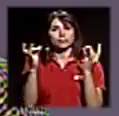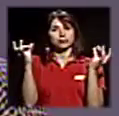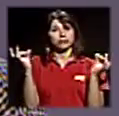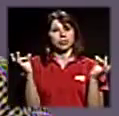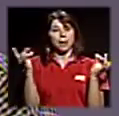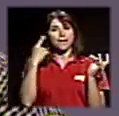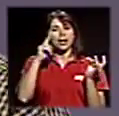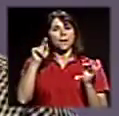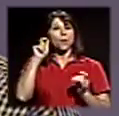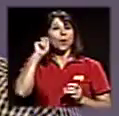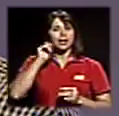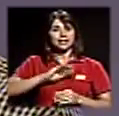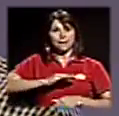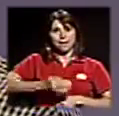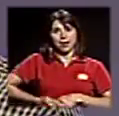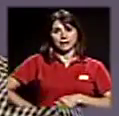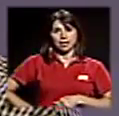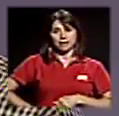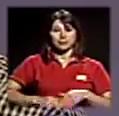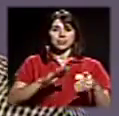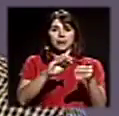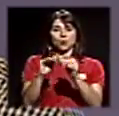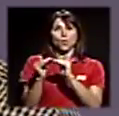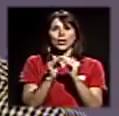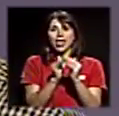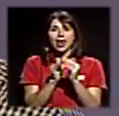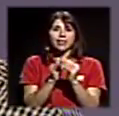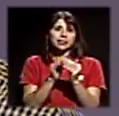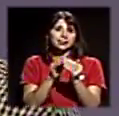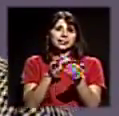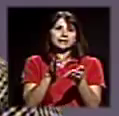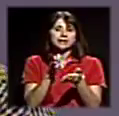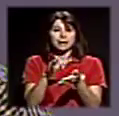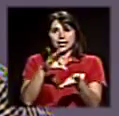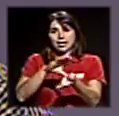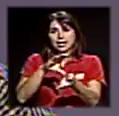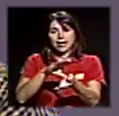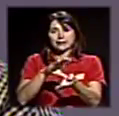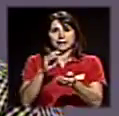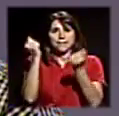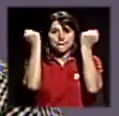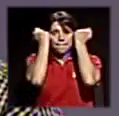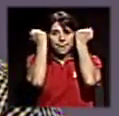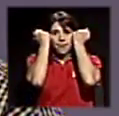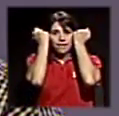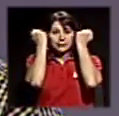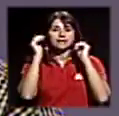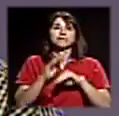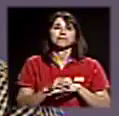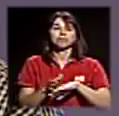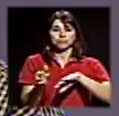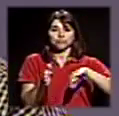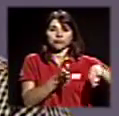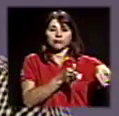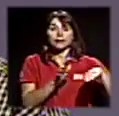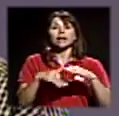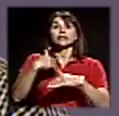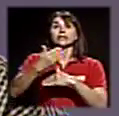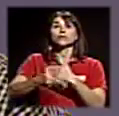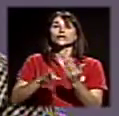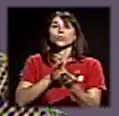mujeres embarazadas en unas comunidades, en unas clínicas de pavas. Después de eso, tuvimos un proyecto de